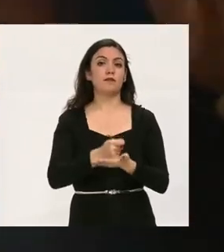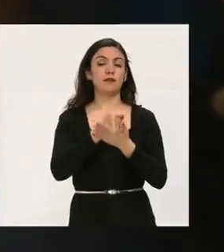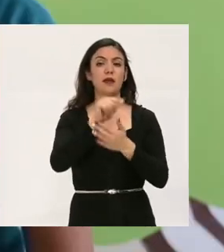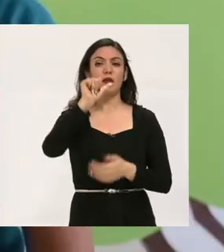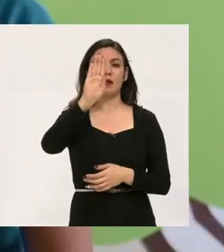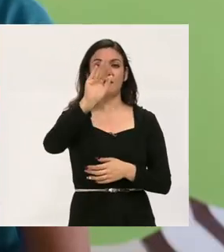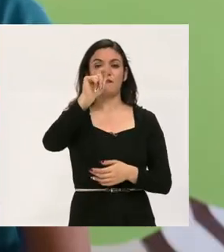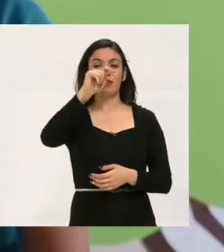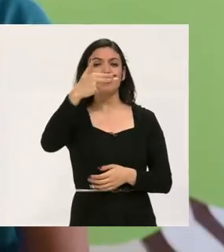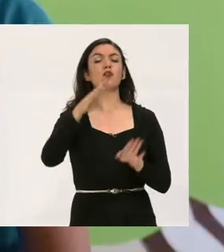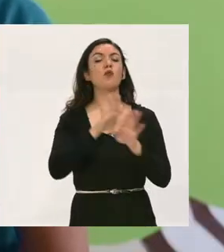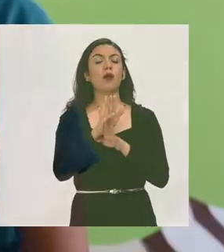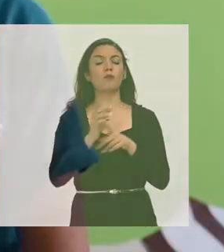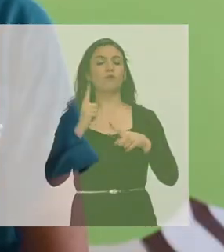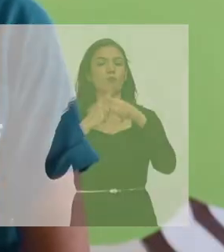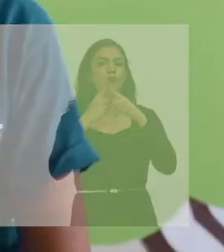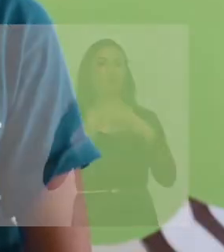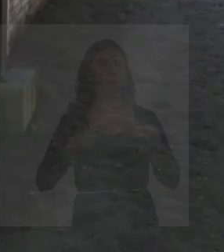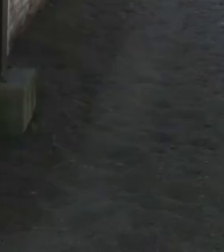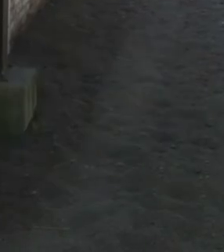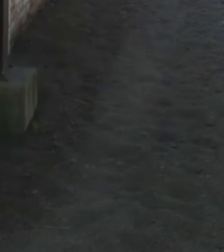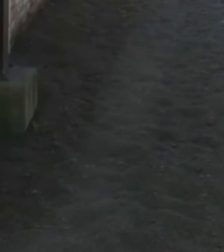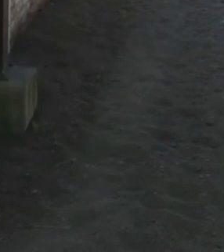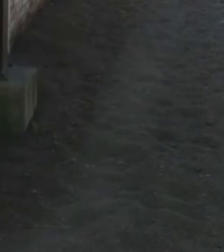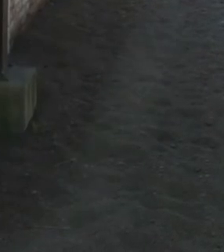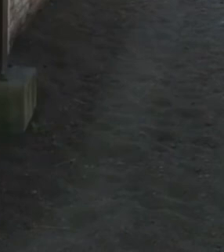modalidad a va por refuerzo positivo